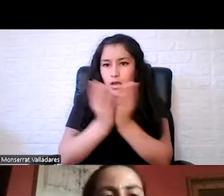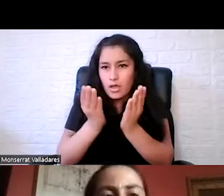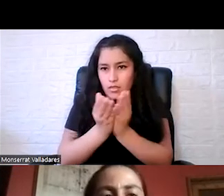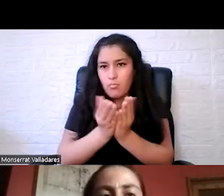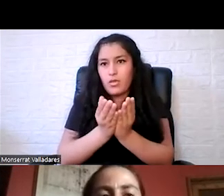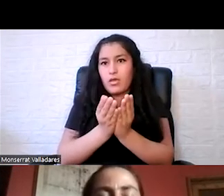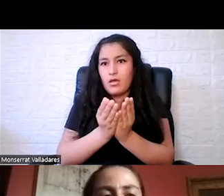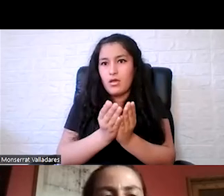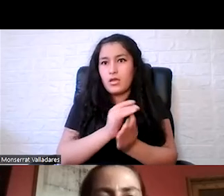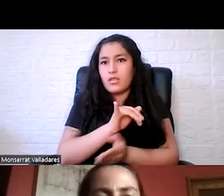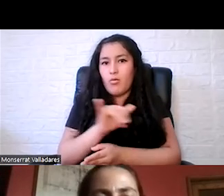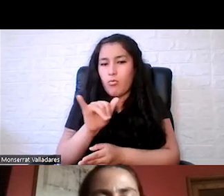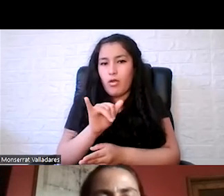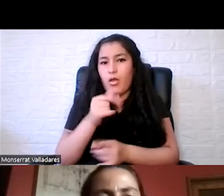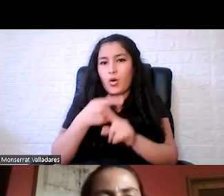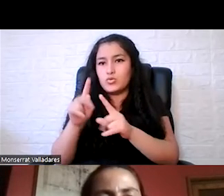quedando en los márgenes,